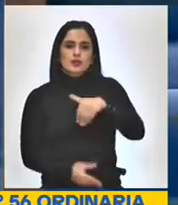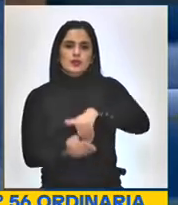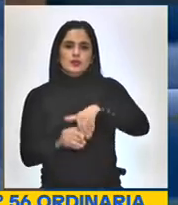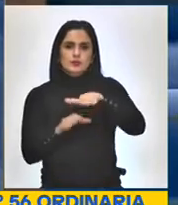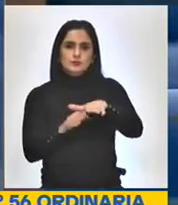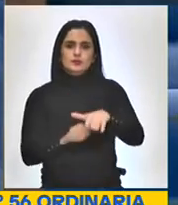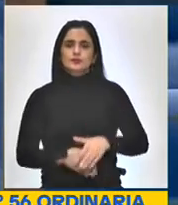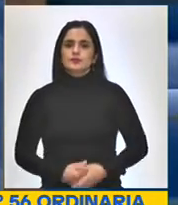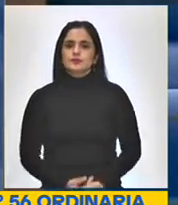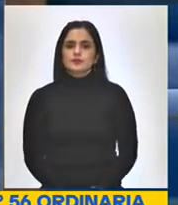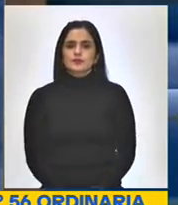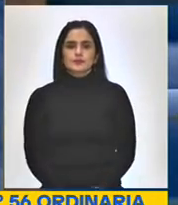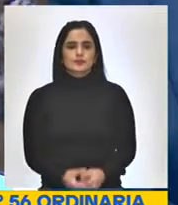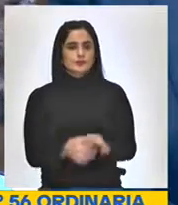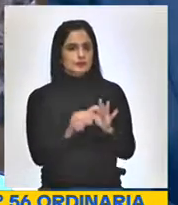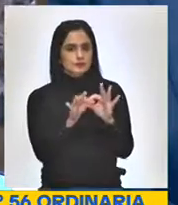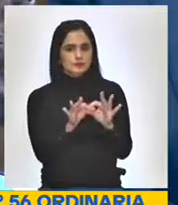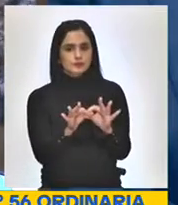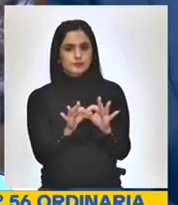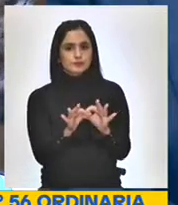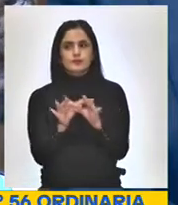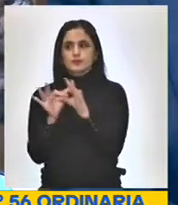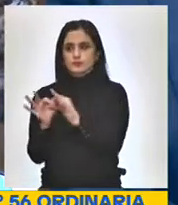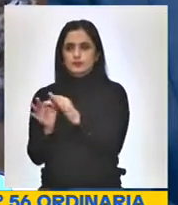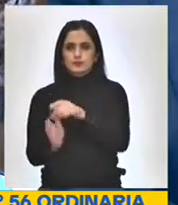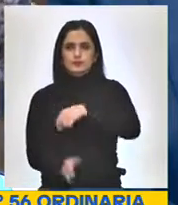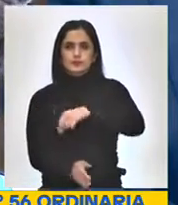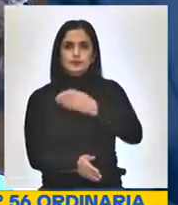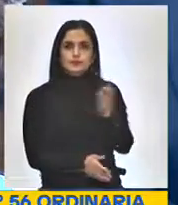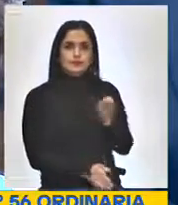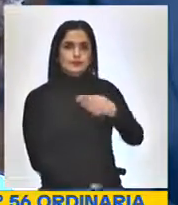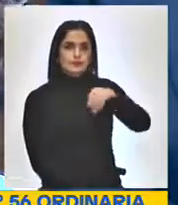votaré a favor. Muchas gracias. Gracias, senador. Tiene la palabra la senadora.